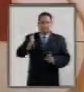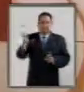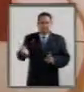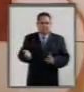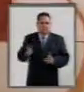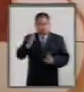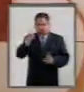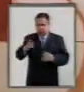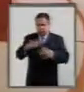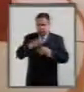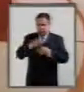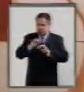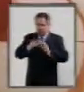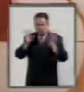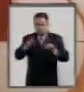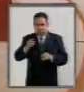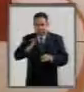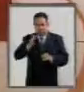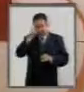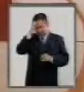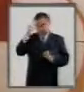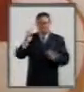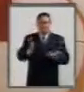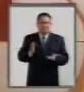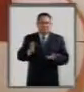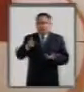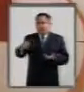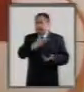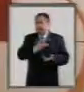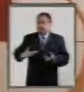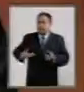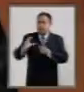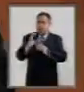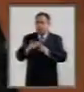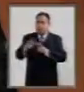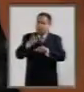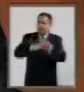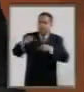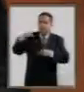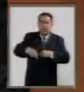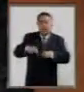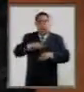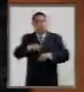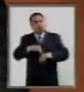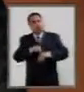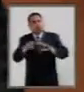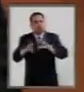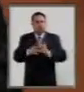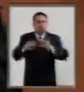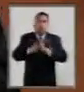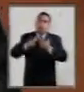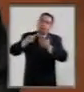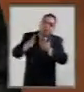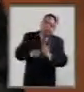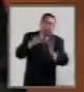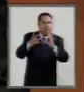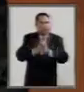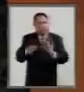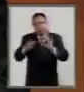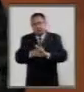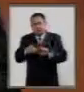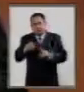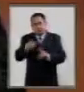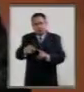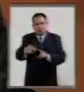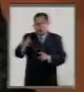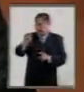quiero decir de manera muy clara, me extraña que el presidente de la comisión venga aquí a argumentar nuevamente sobre algo